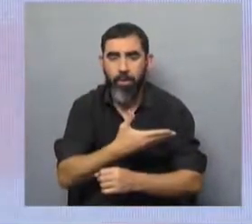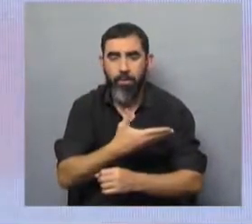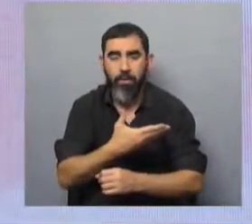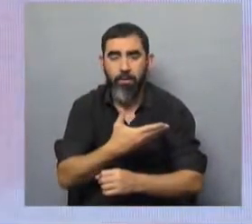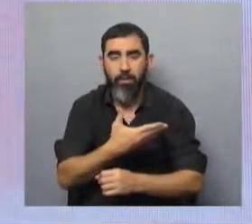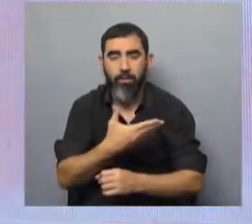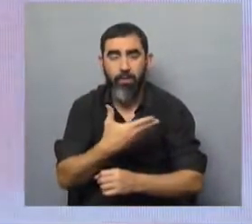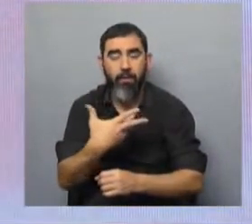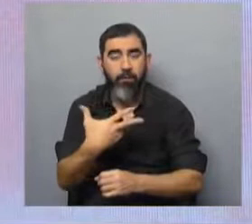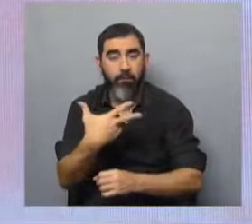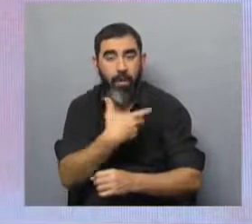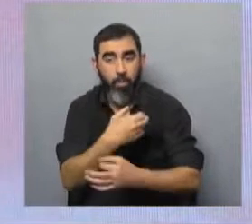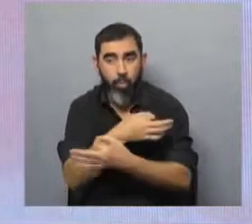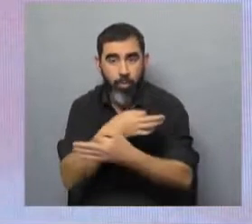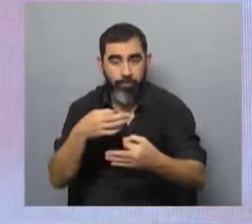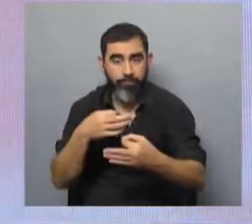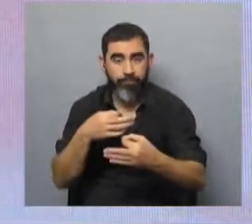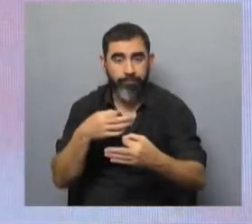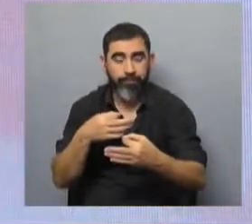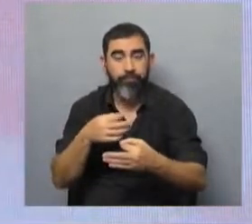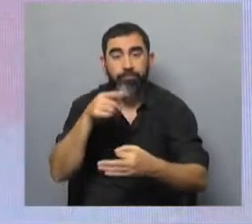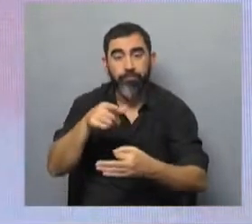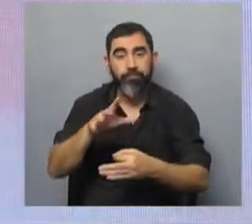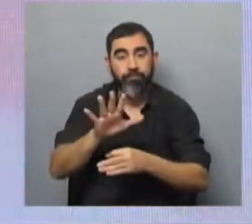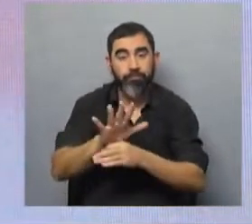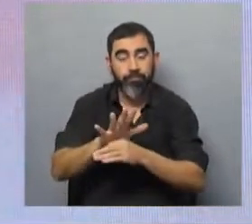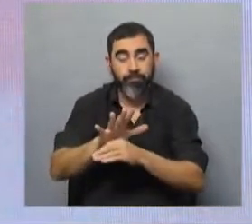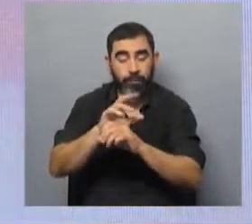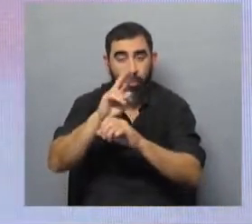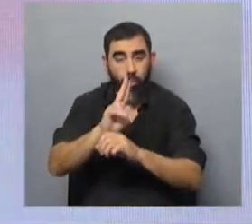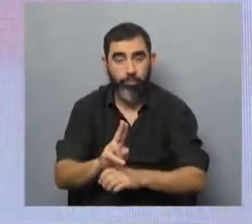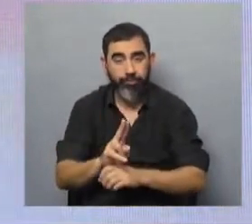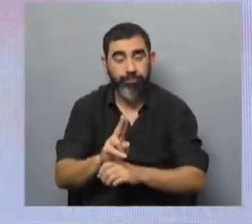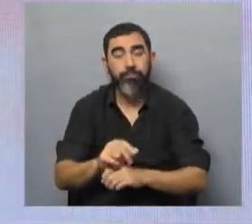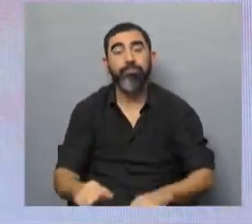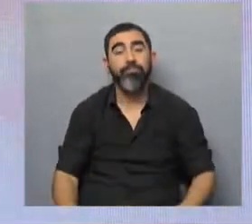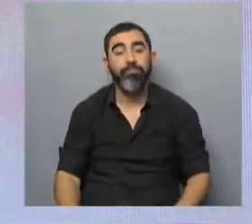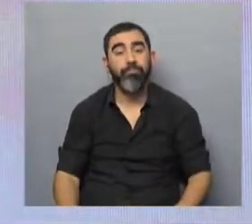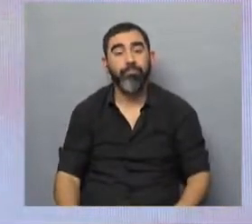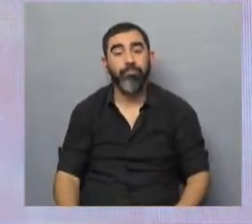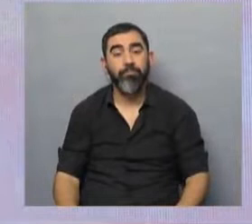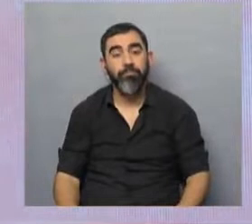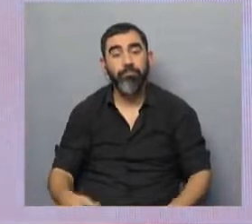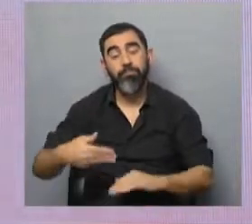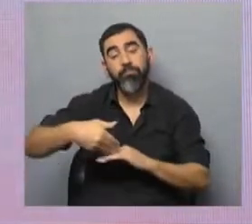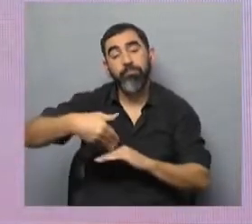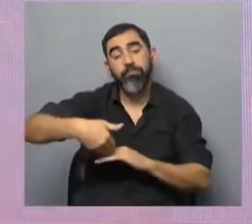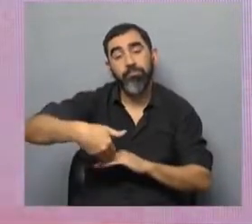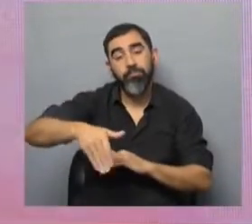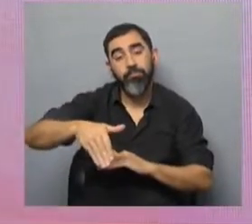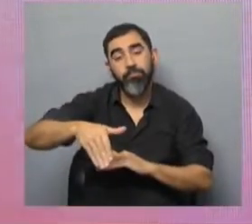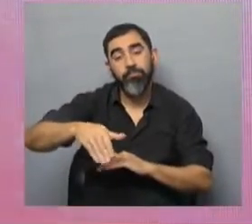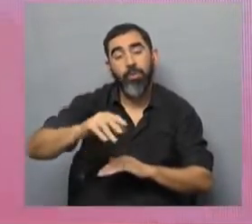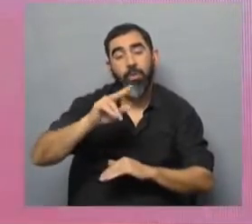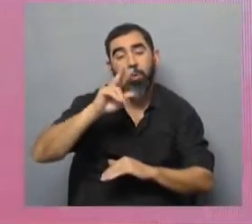vector de expresión. Ahí lo usé como herramienta. Y bueno, después a partir de, no sé,